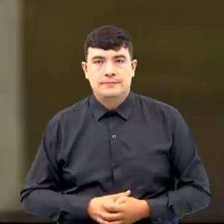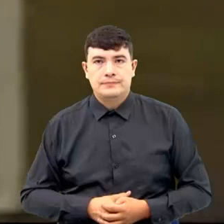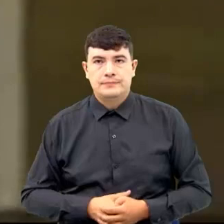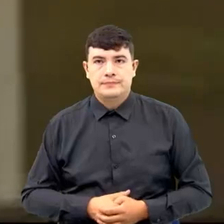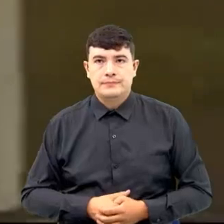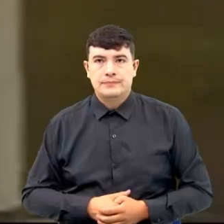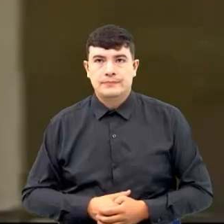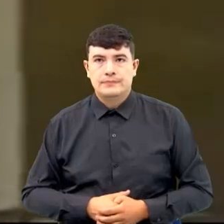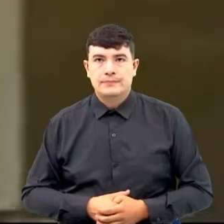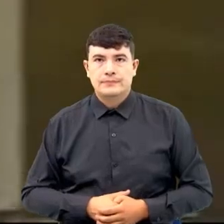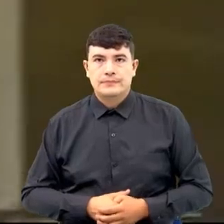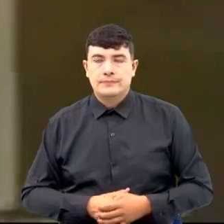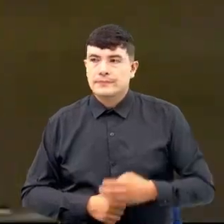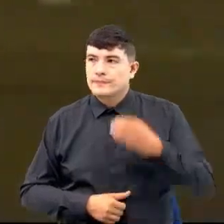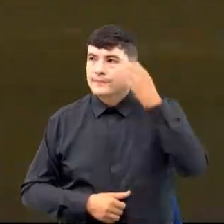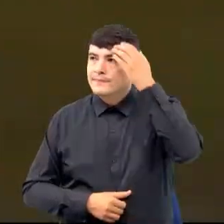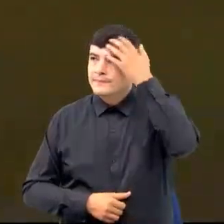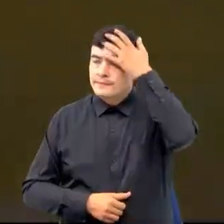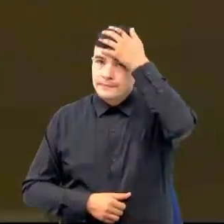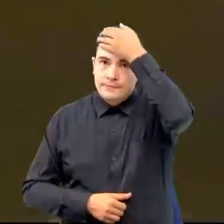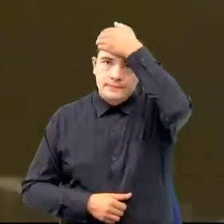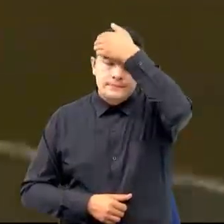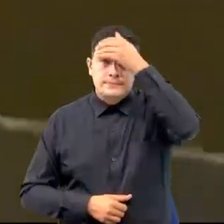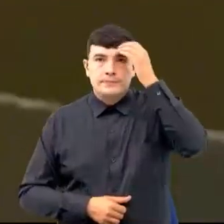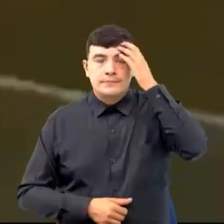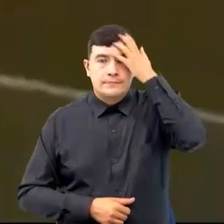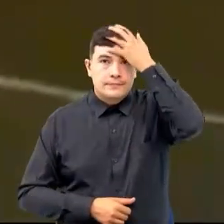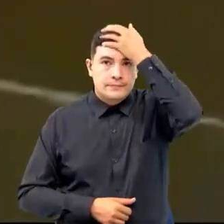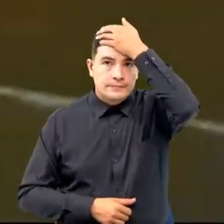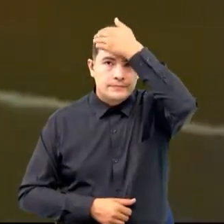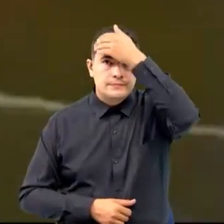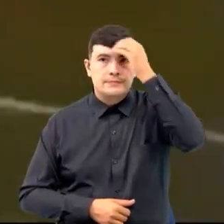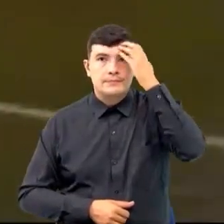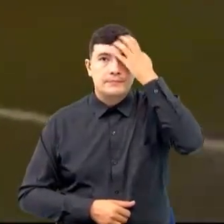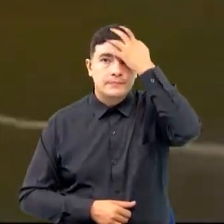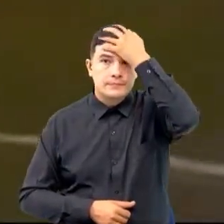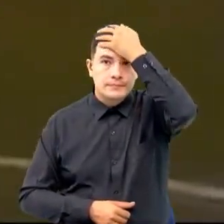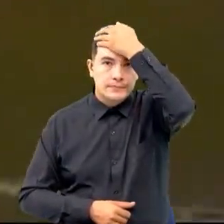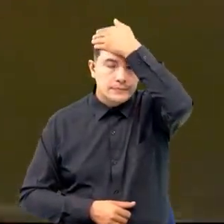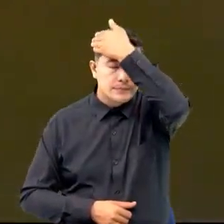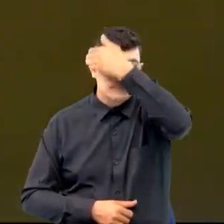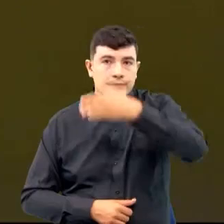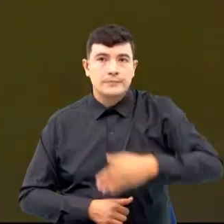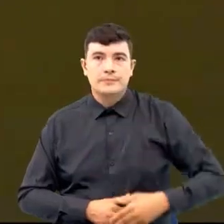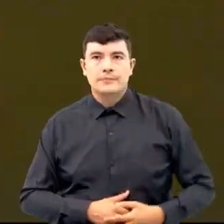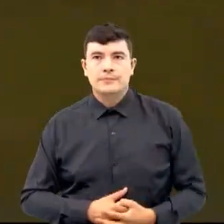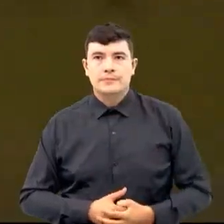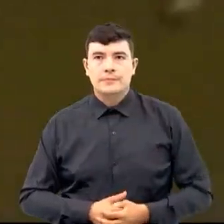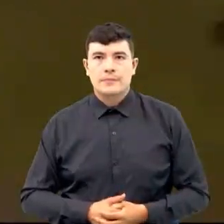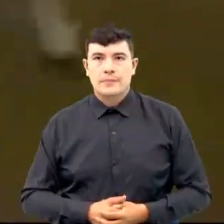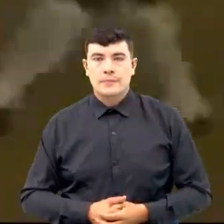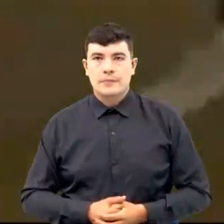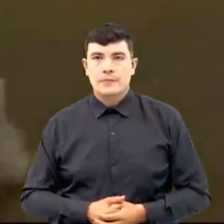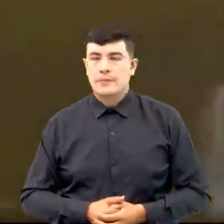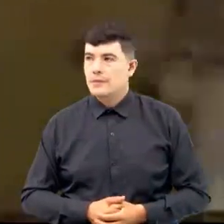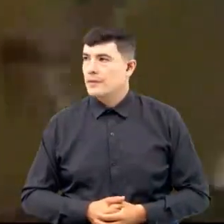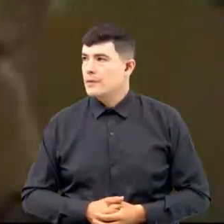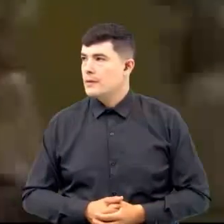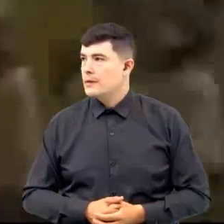Niño, y este entrega a Ramoa, que con frialdad y ubicación mate por tercera vez